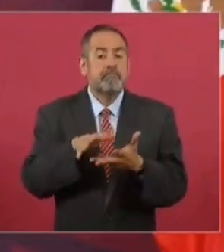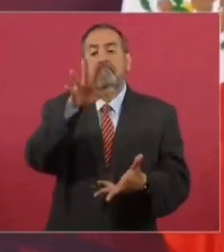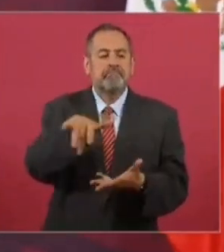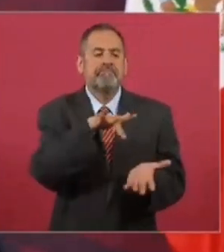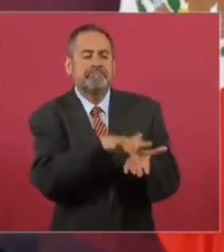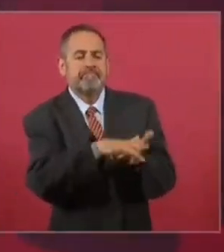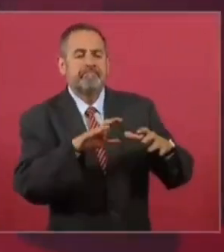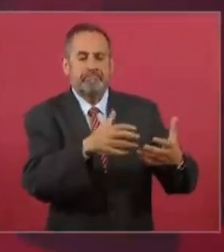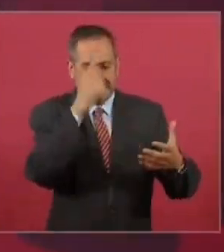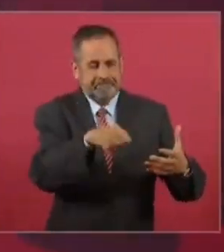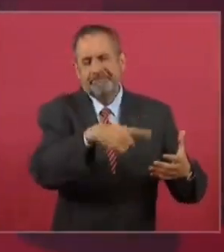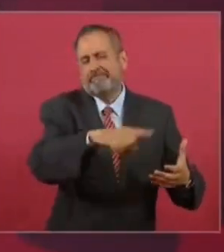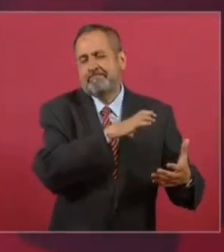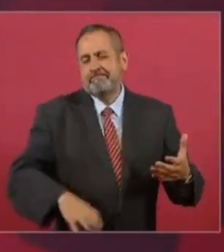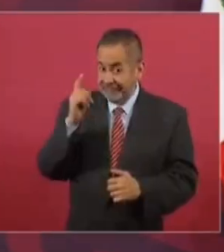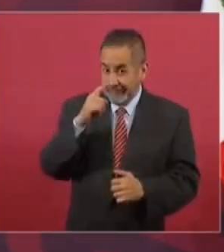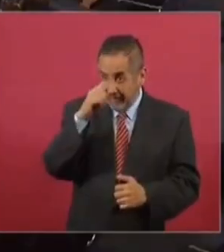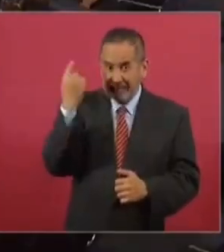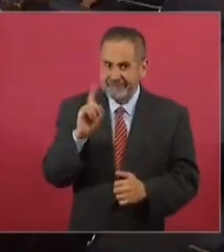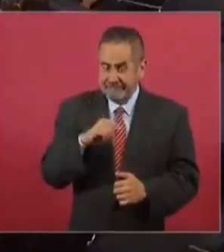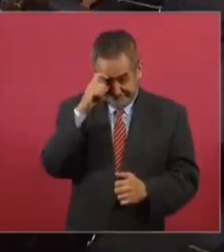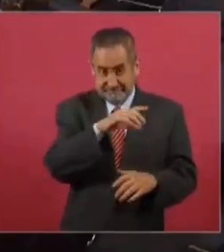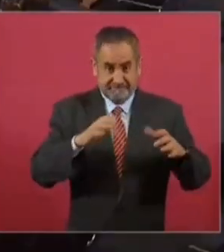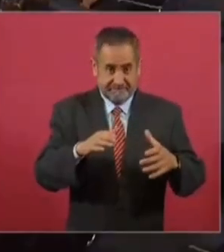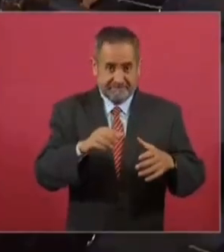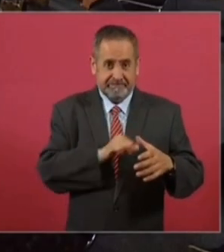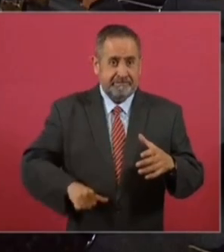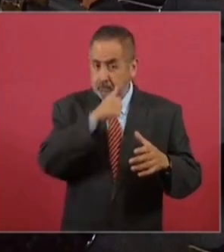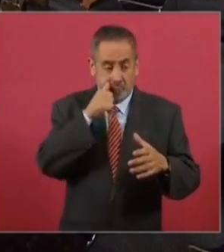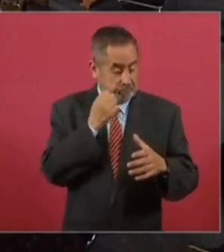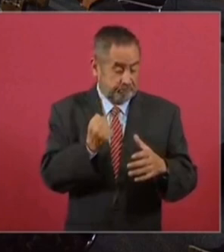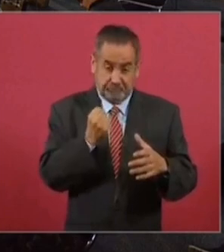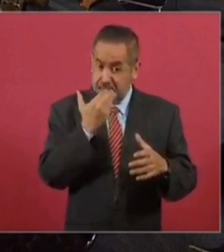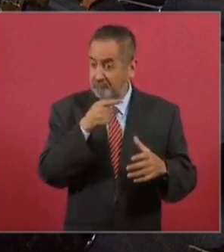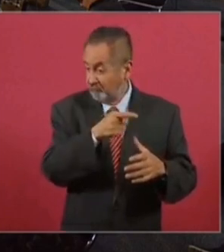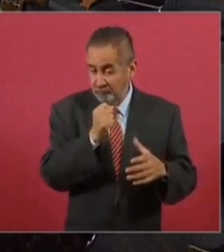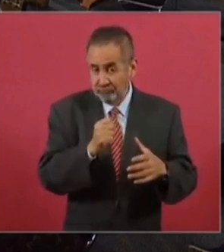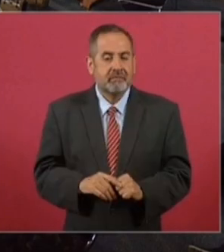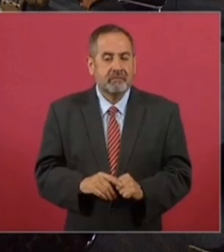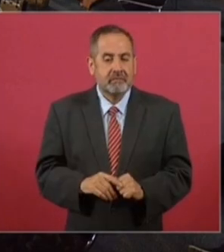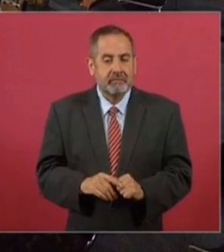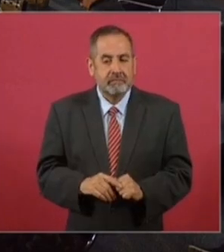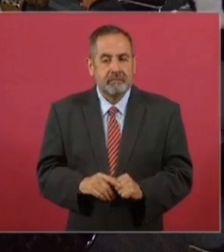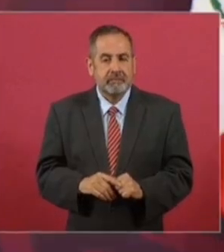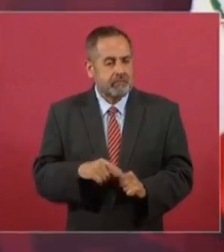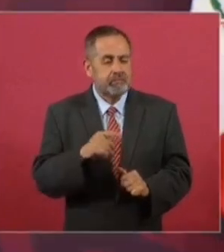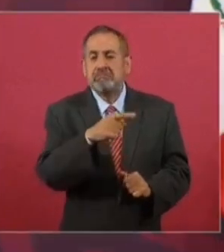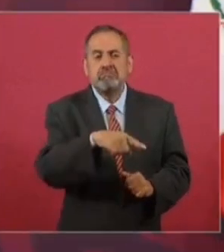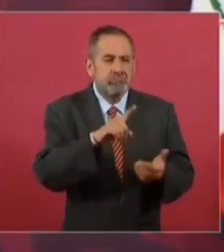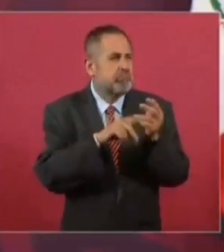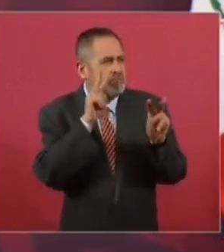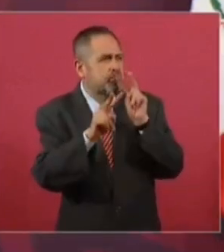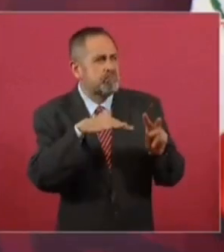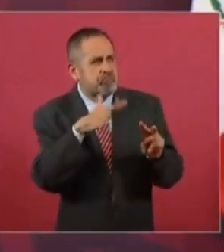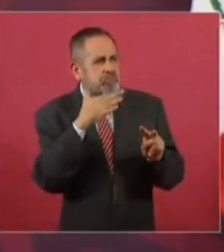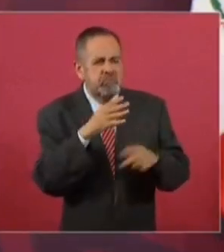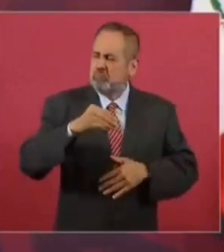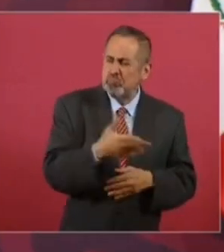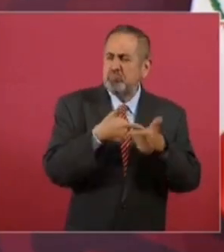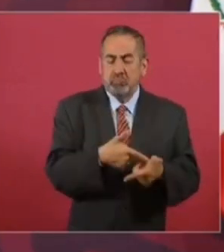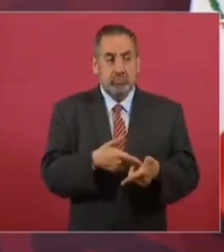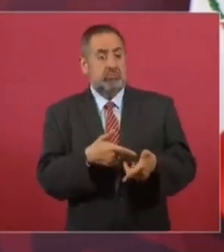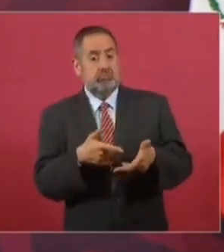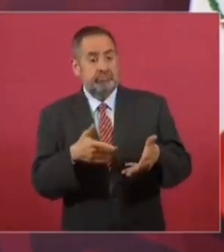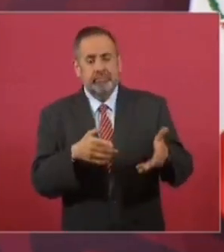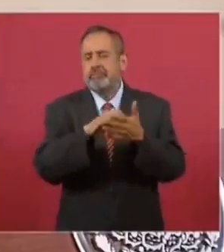apoya a los candidatos de la derecha, porque aunque estén viendo actos de corrupción que han habido,